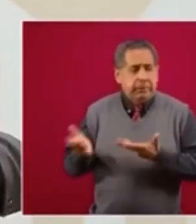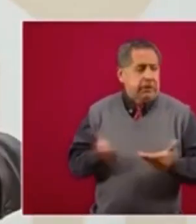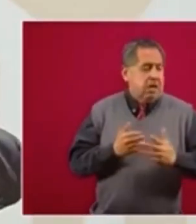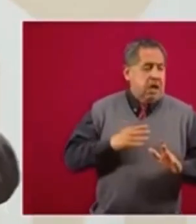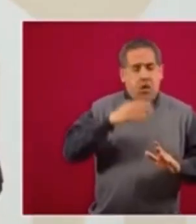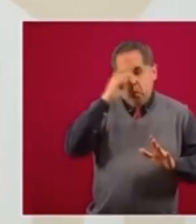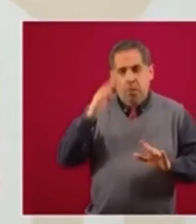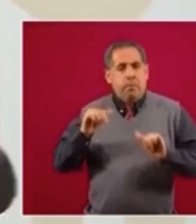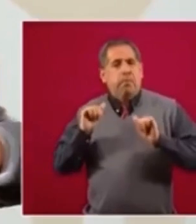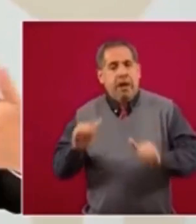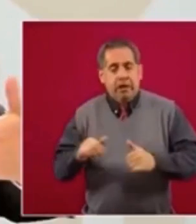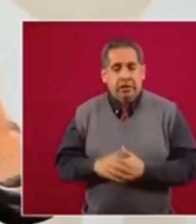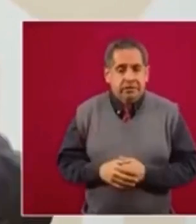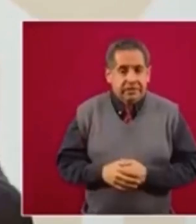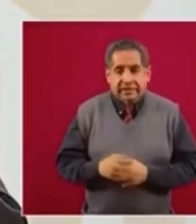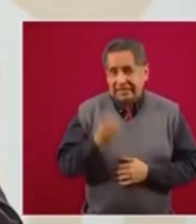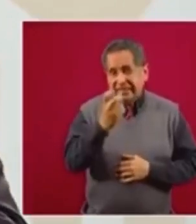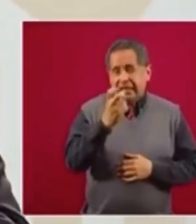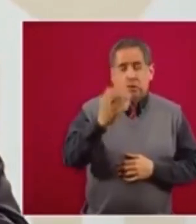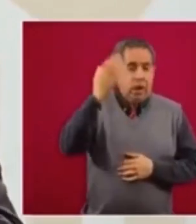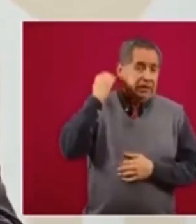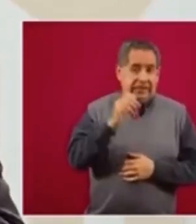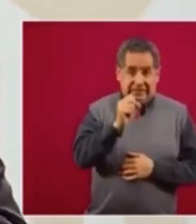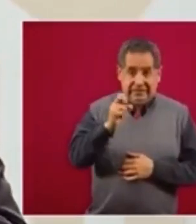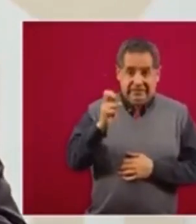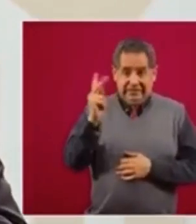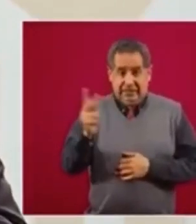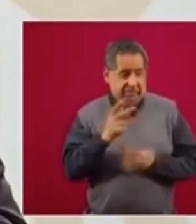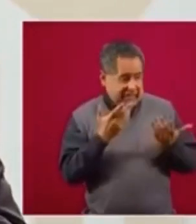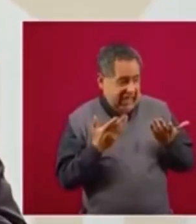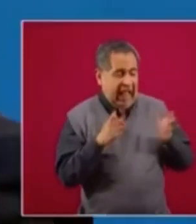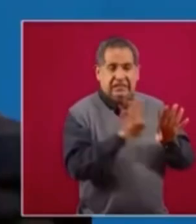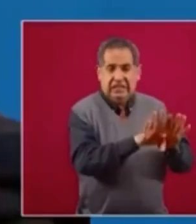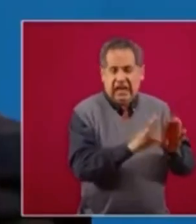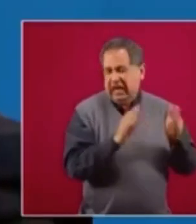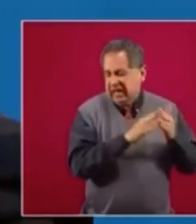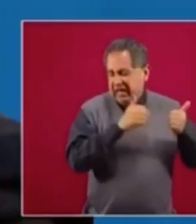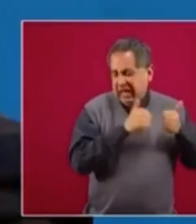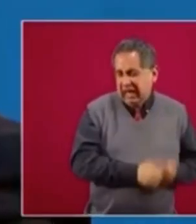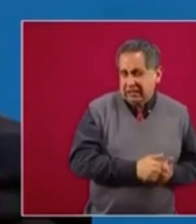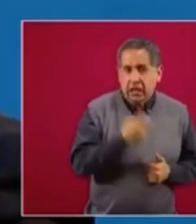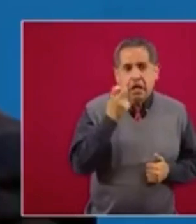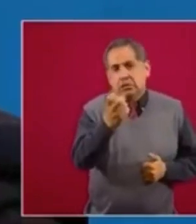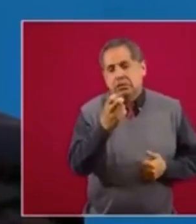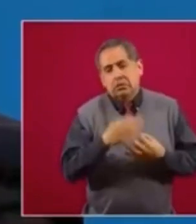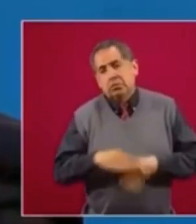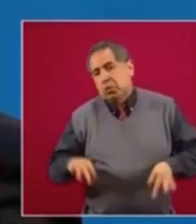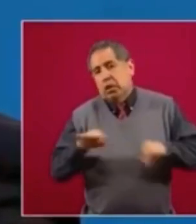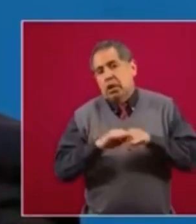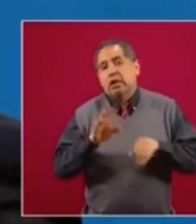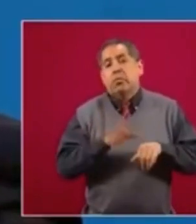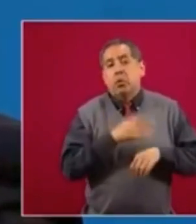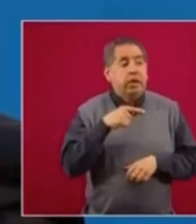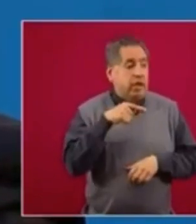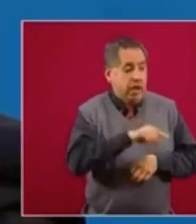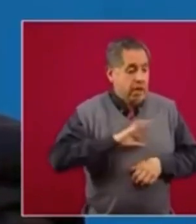Y esa salida de actividad del sector educativo pensamos que es muy importante, ya que en cifras redondas,